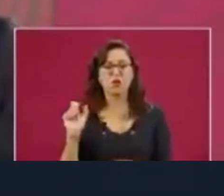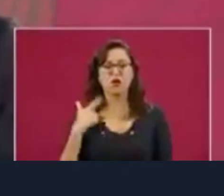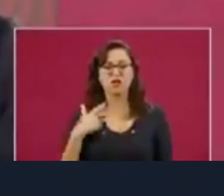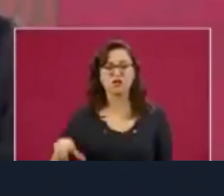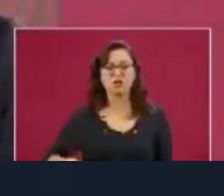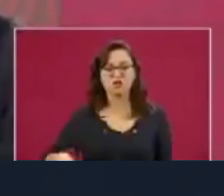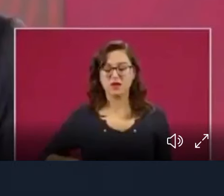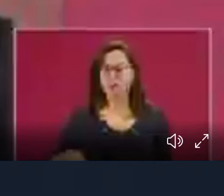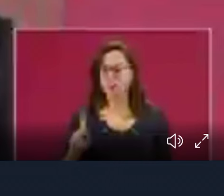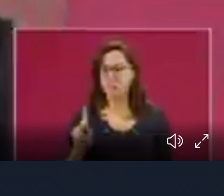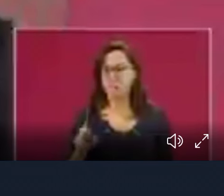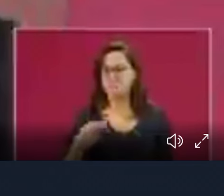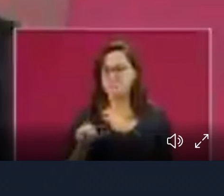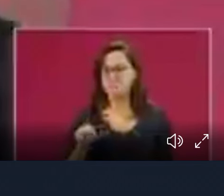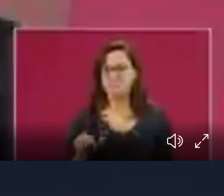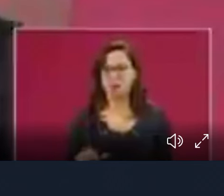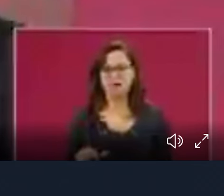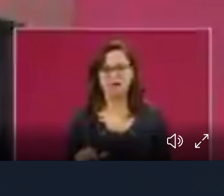esto